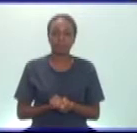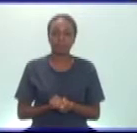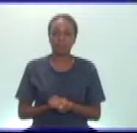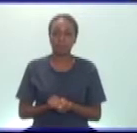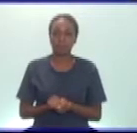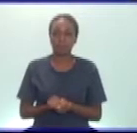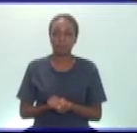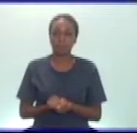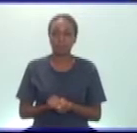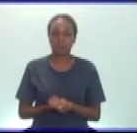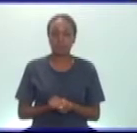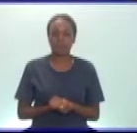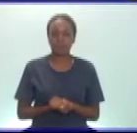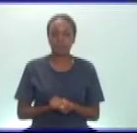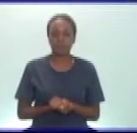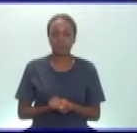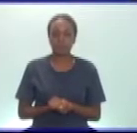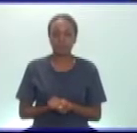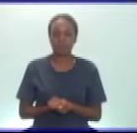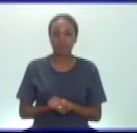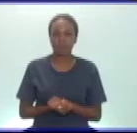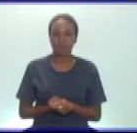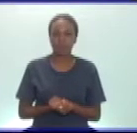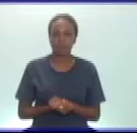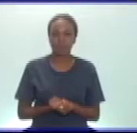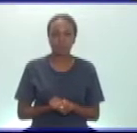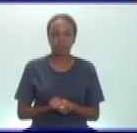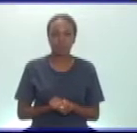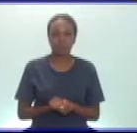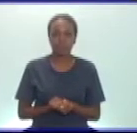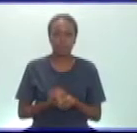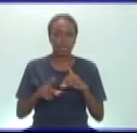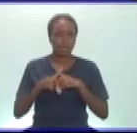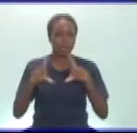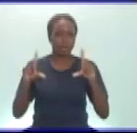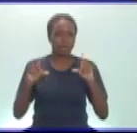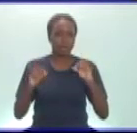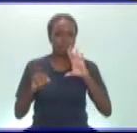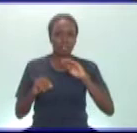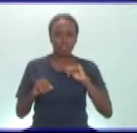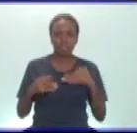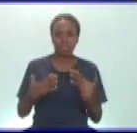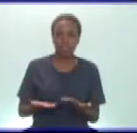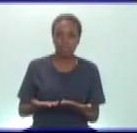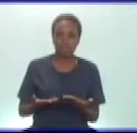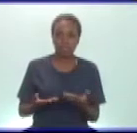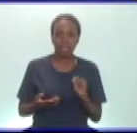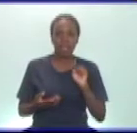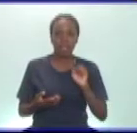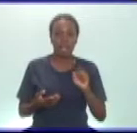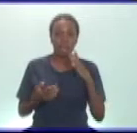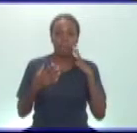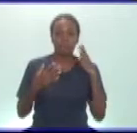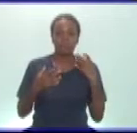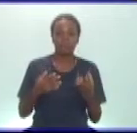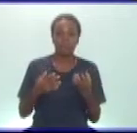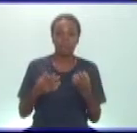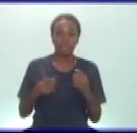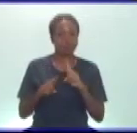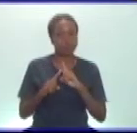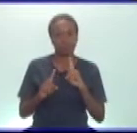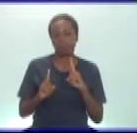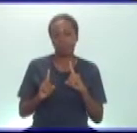ha pasado inadvertida por la historia. El texto plantea que ha sido la más famosa, ¿no es verdad? Por tanto, si es la más famosa, no